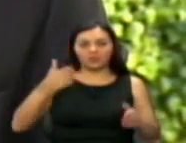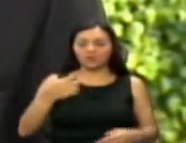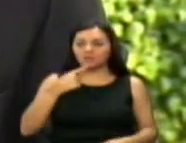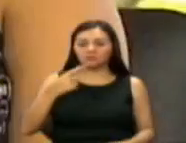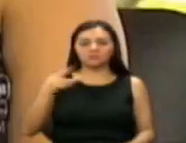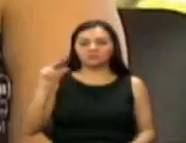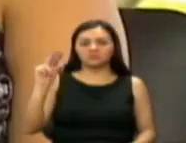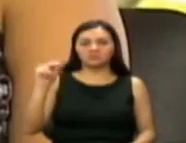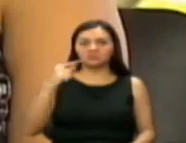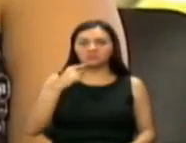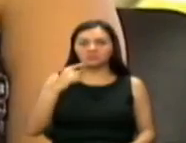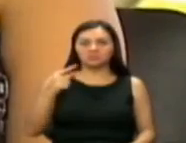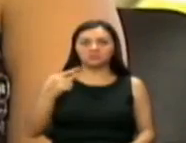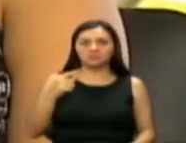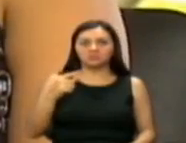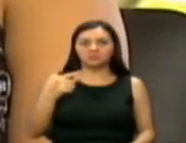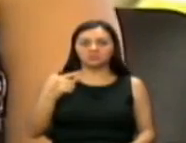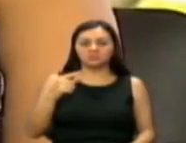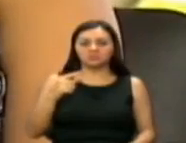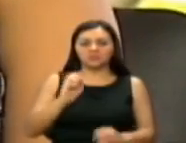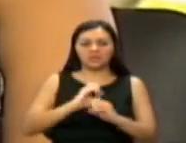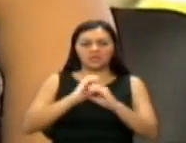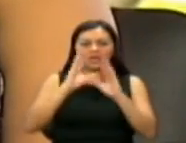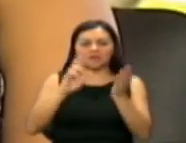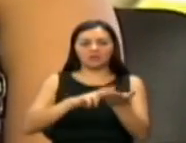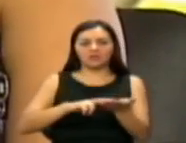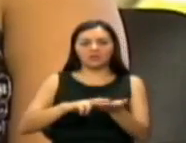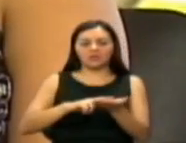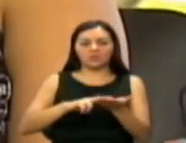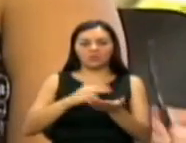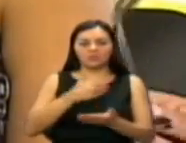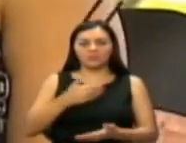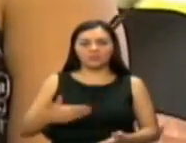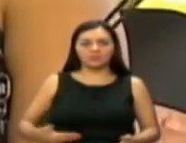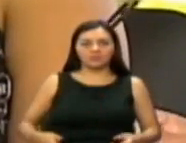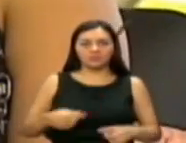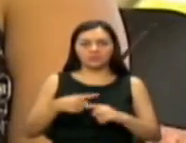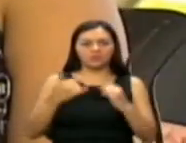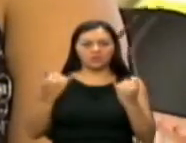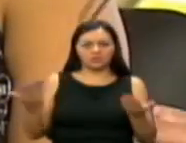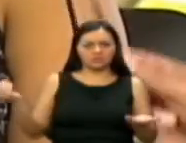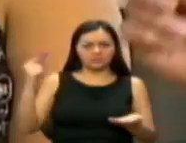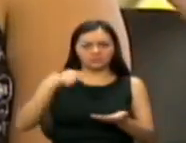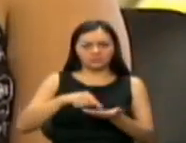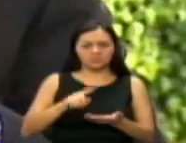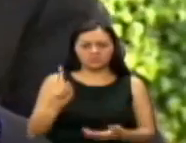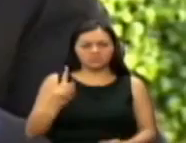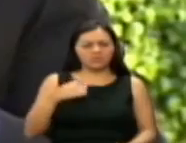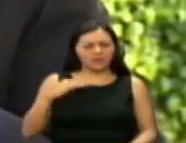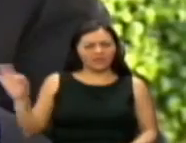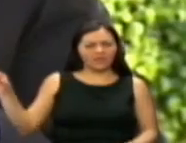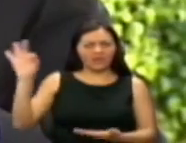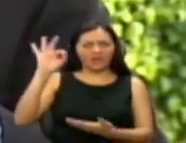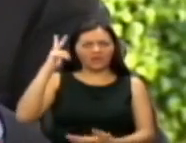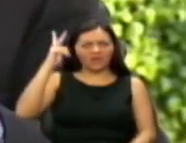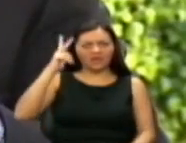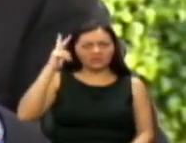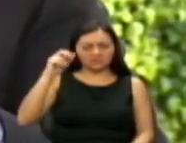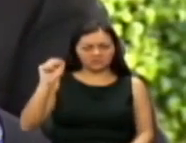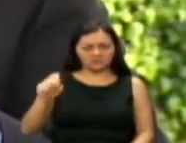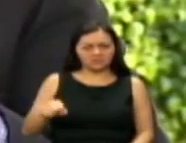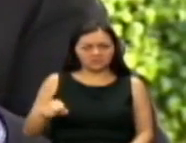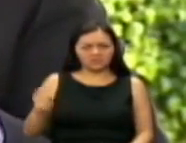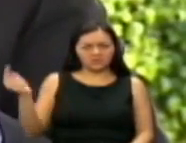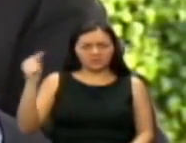gobernador les anunció, pues, de una manera no tan clara una reunión con usted. Entonces ellos no van a venir a este encuentro. Viene una delegación del Carchi,